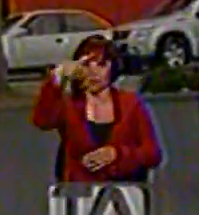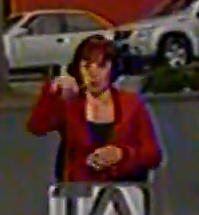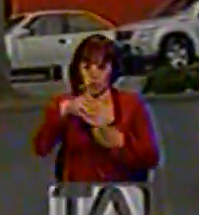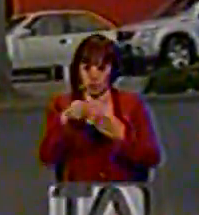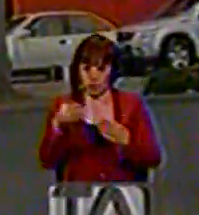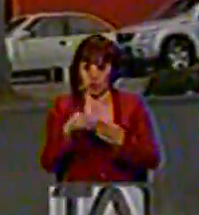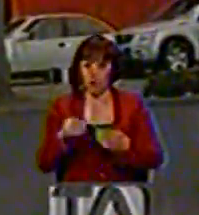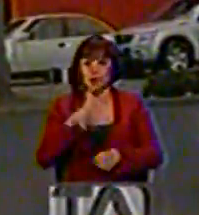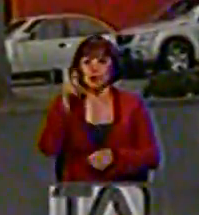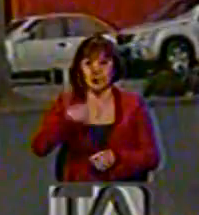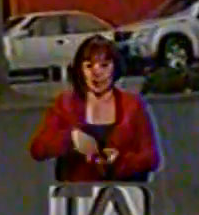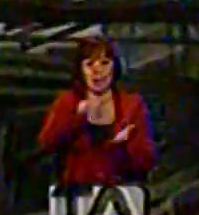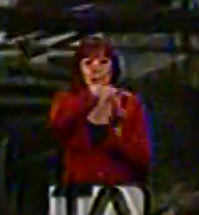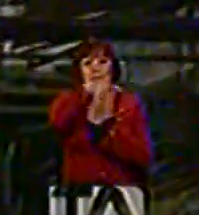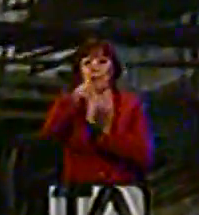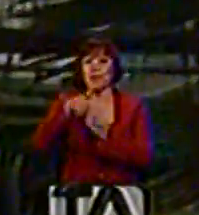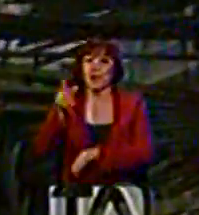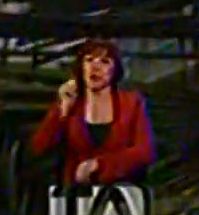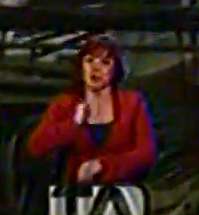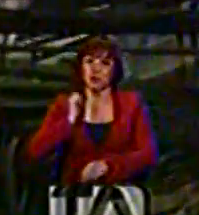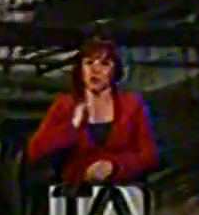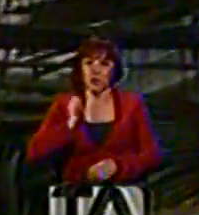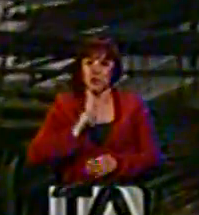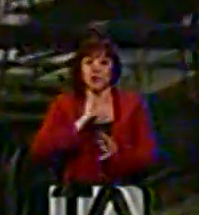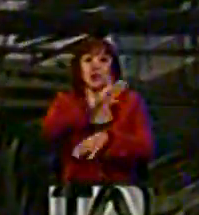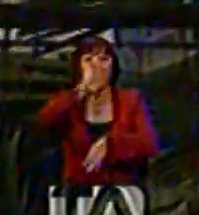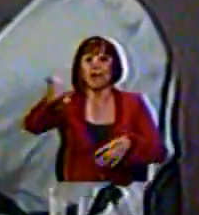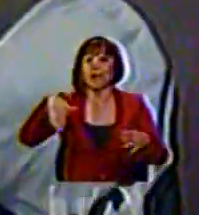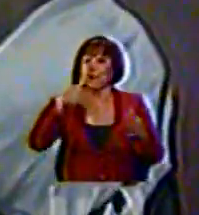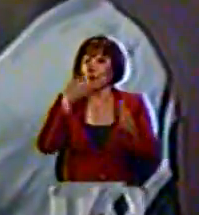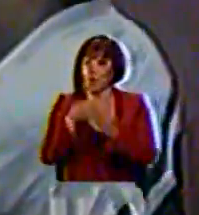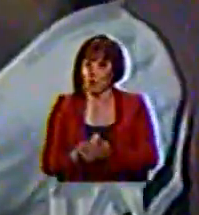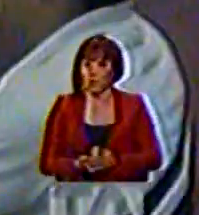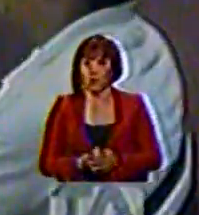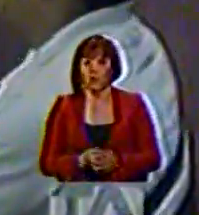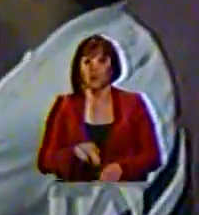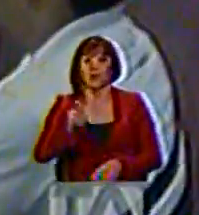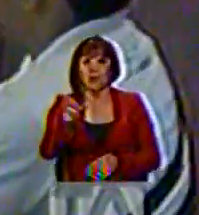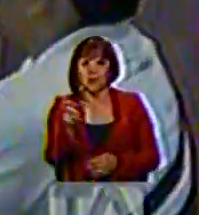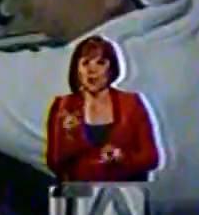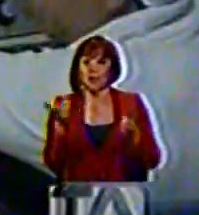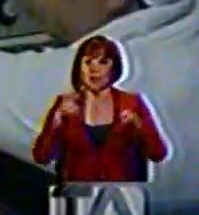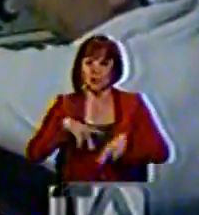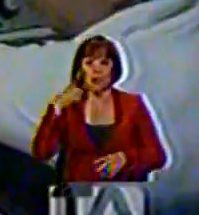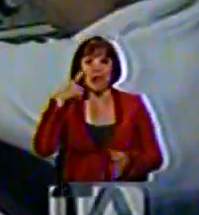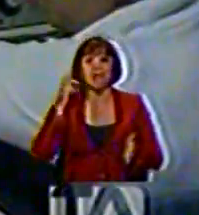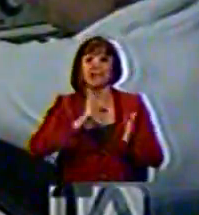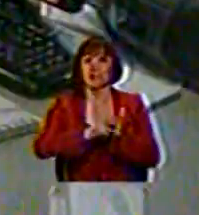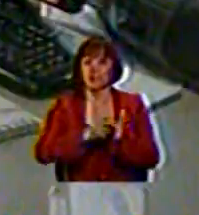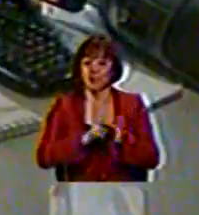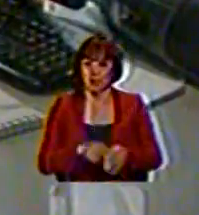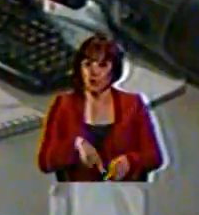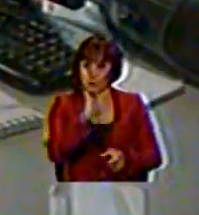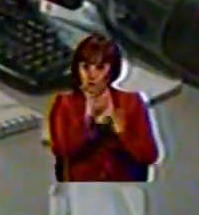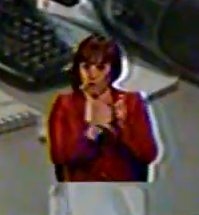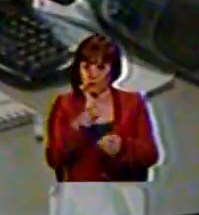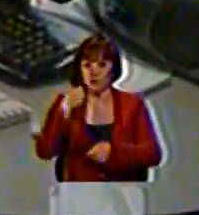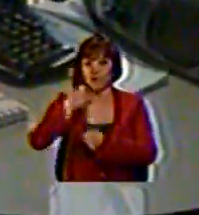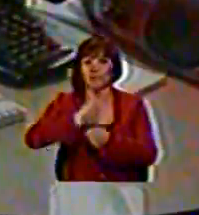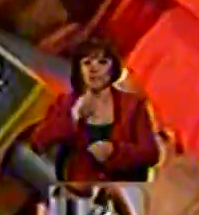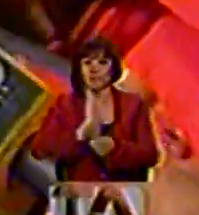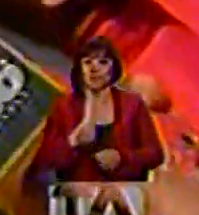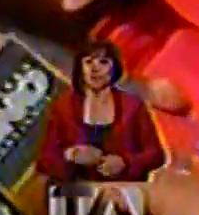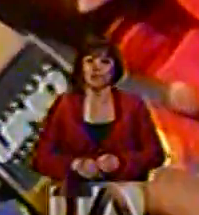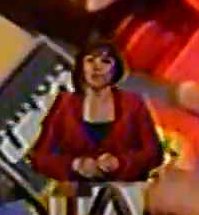para ponerse al día en los salarios de los trabajadores de Gama TV, y otros 500 mil dólares para pagar los sueldos atrasados al personal de las radios